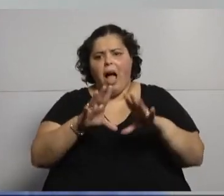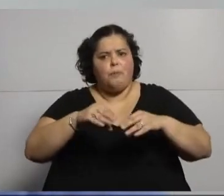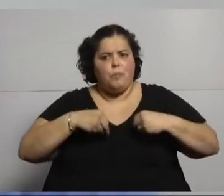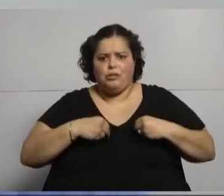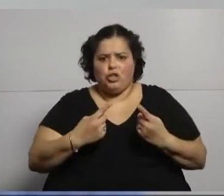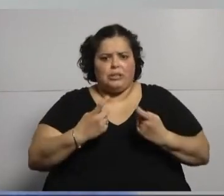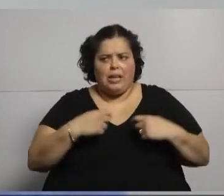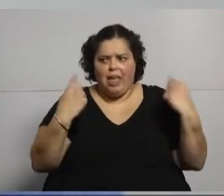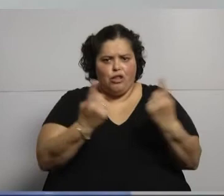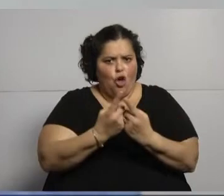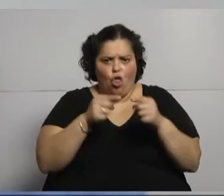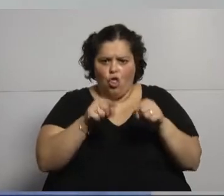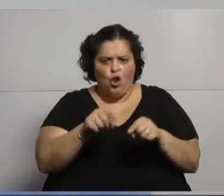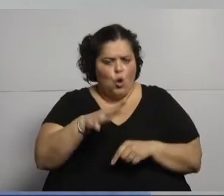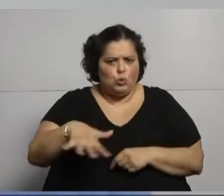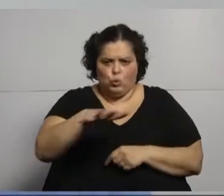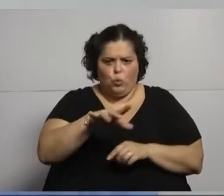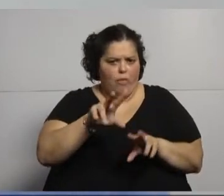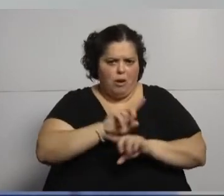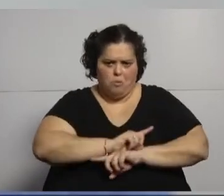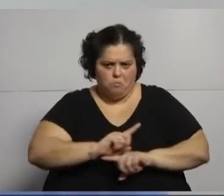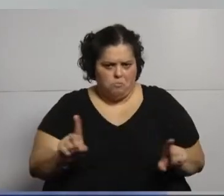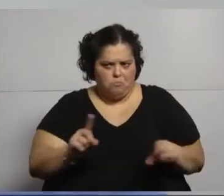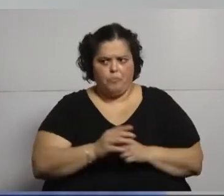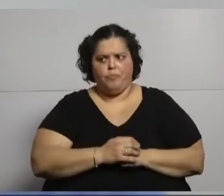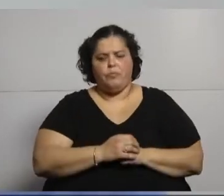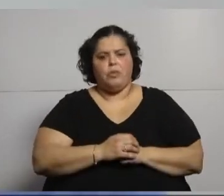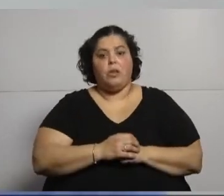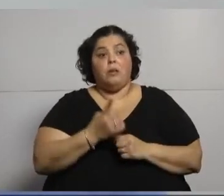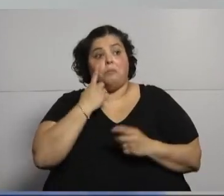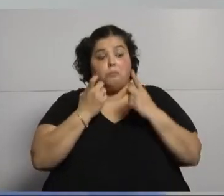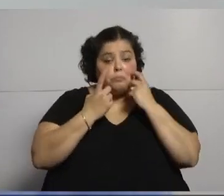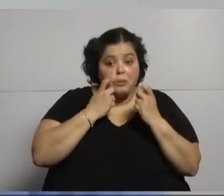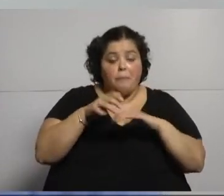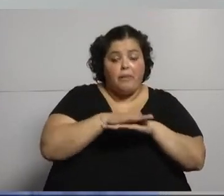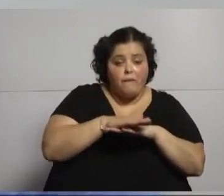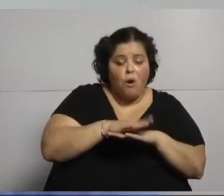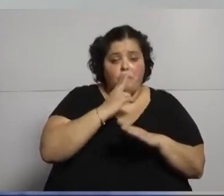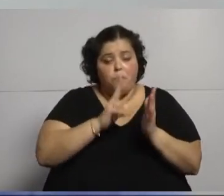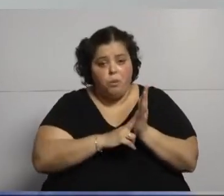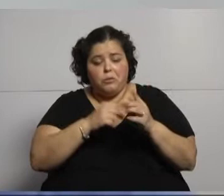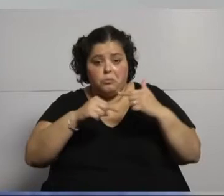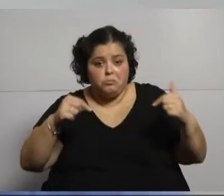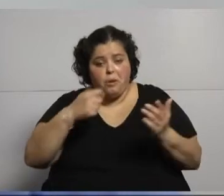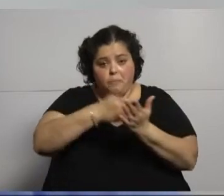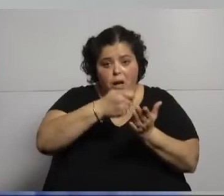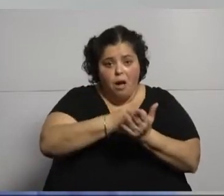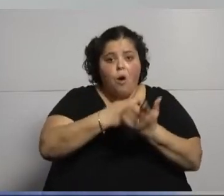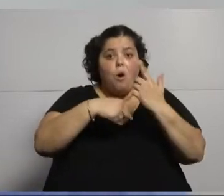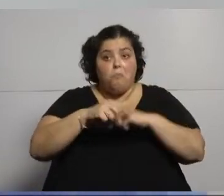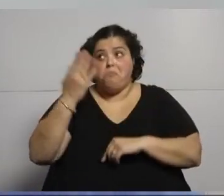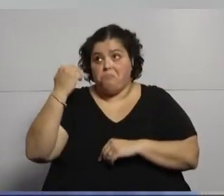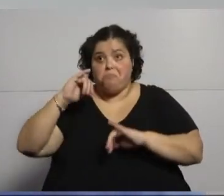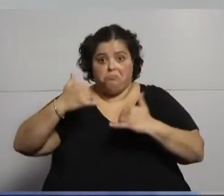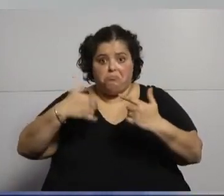ciudadanos. Empezamos a ver que teníamos plataformas de pago de impuestos que servían hace mucho tiempo, pero que teníamos que reafinar algunos de los canales de pago electrónico.